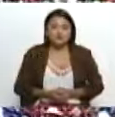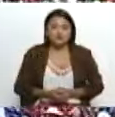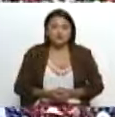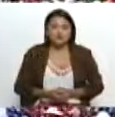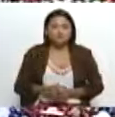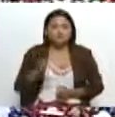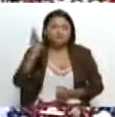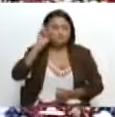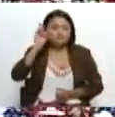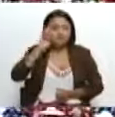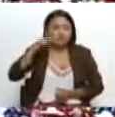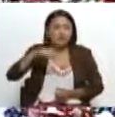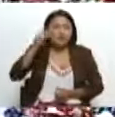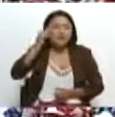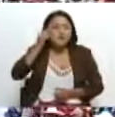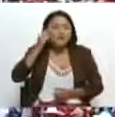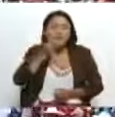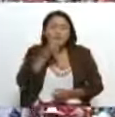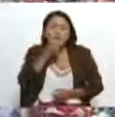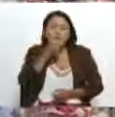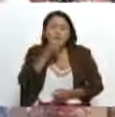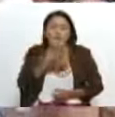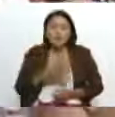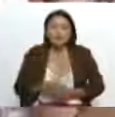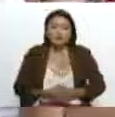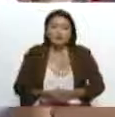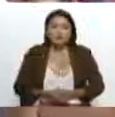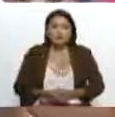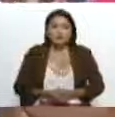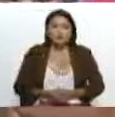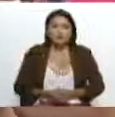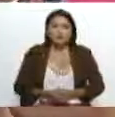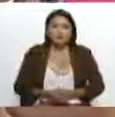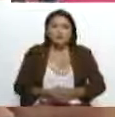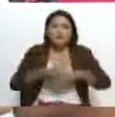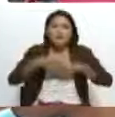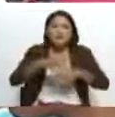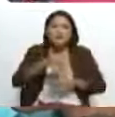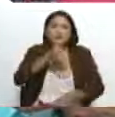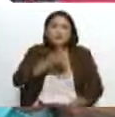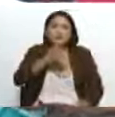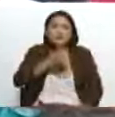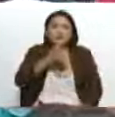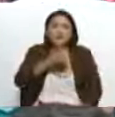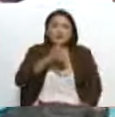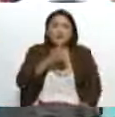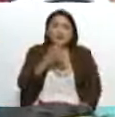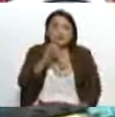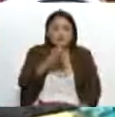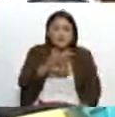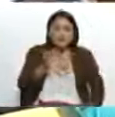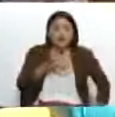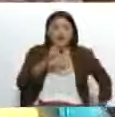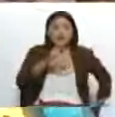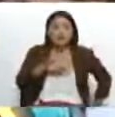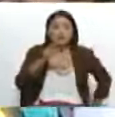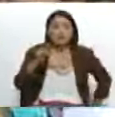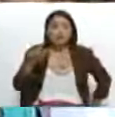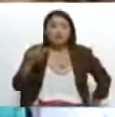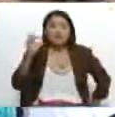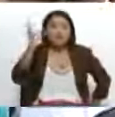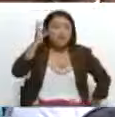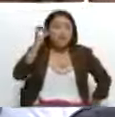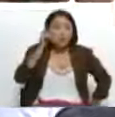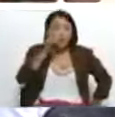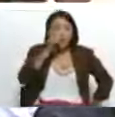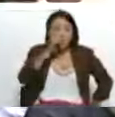Realmente, hoy ha sido un día muy hermoso, un día de marcha, de resistencia, de ver en cada rostro de los hombres y mujeres